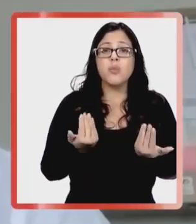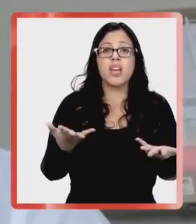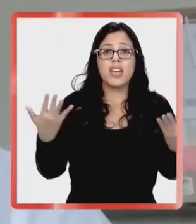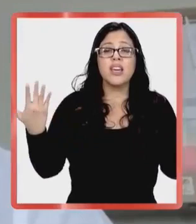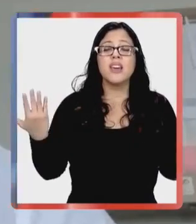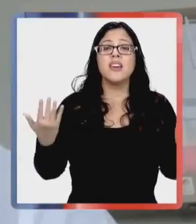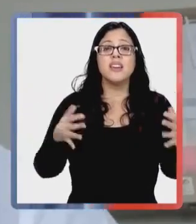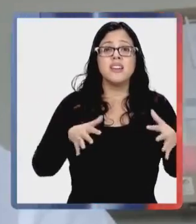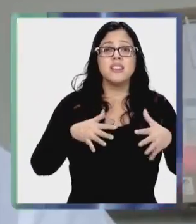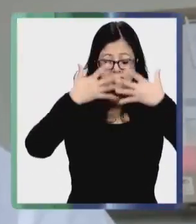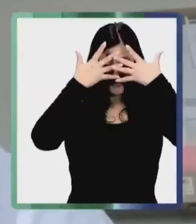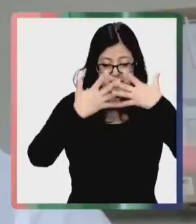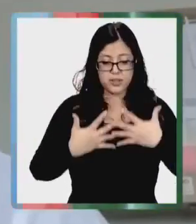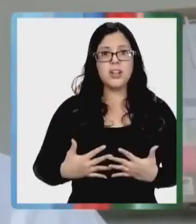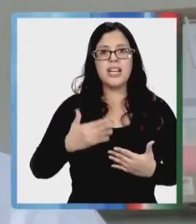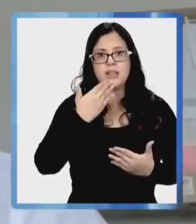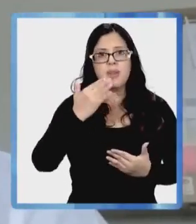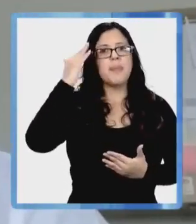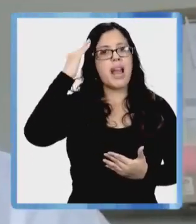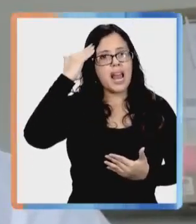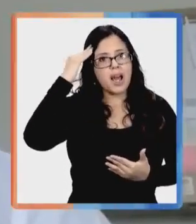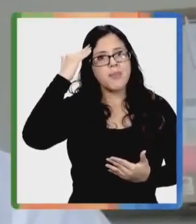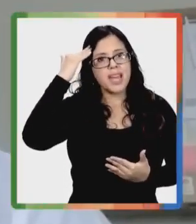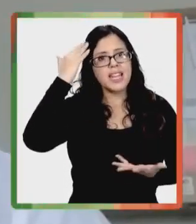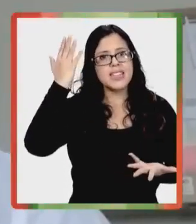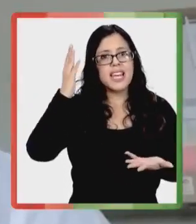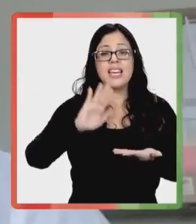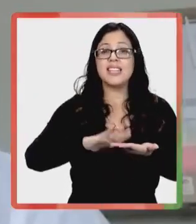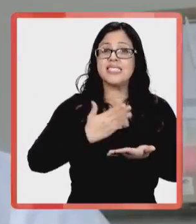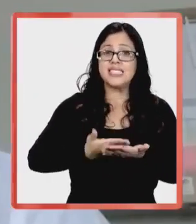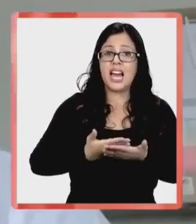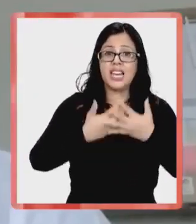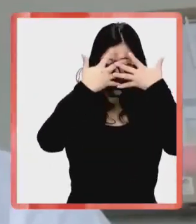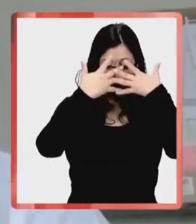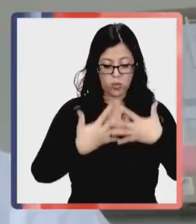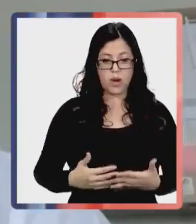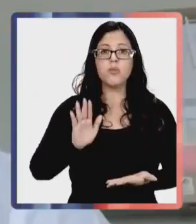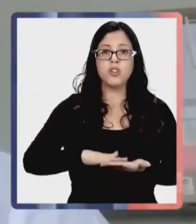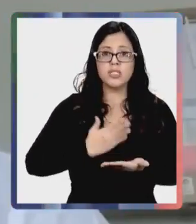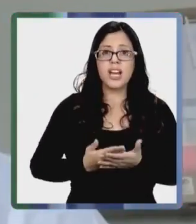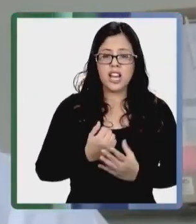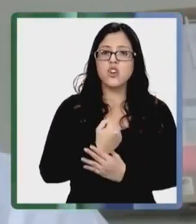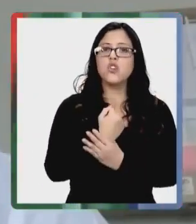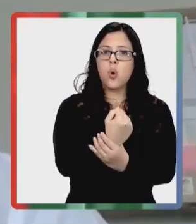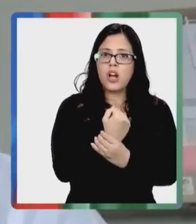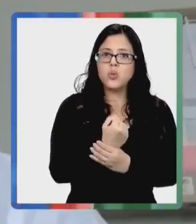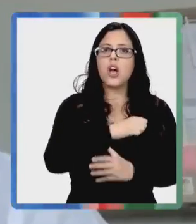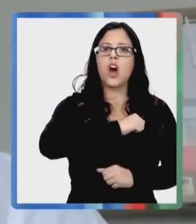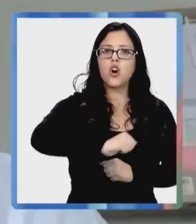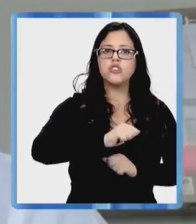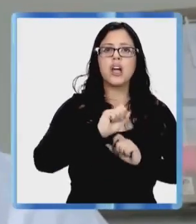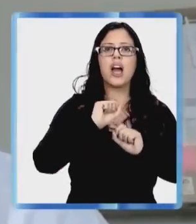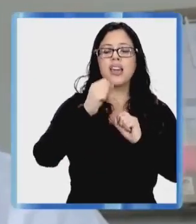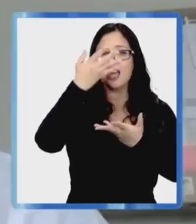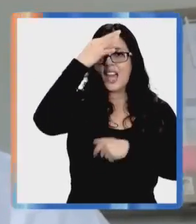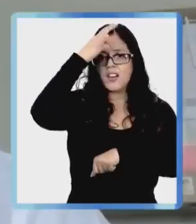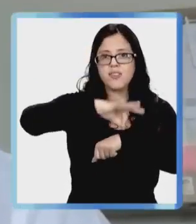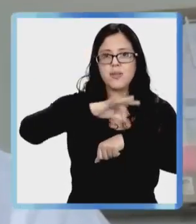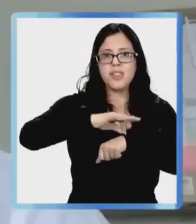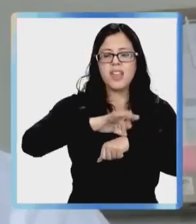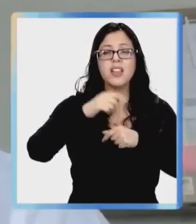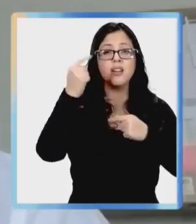signifique hacer funcionar la mente. Yo creo que mente sana y cuerpo sano nos defiende de todas las enfermedades. Con esas cosas